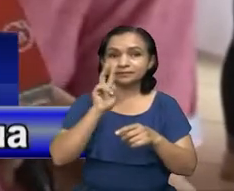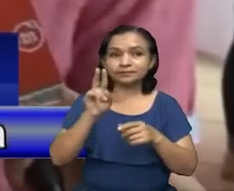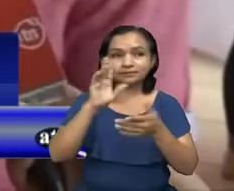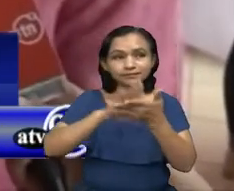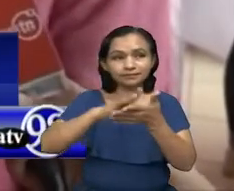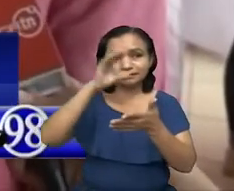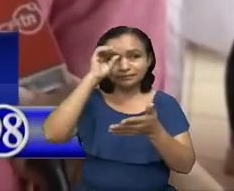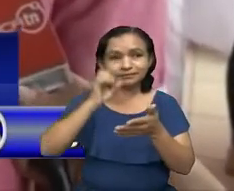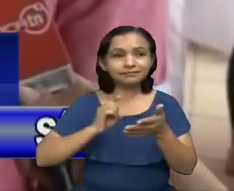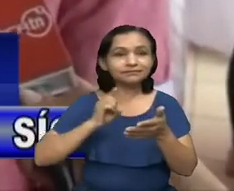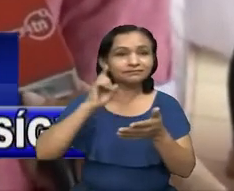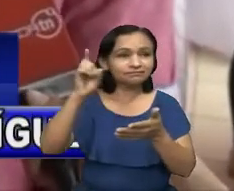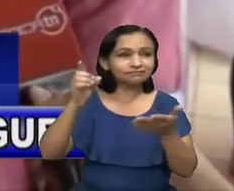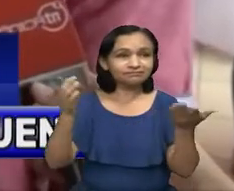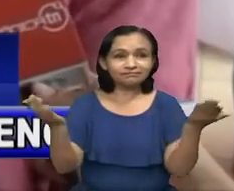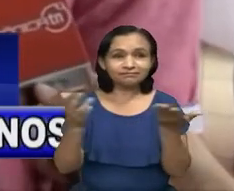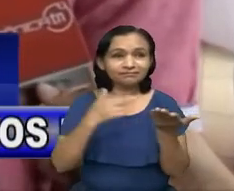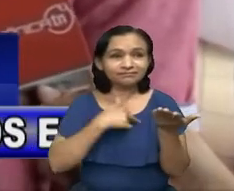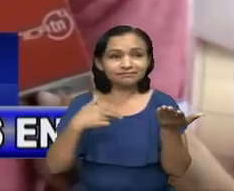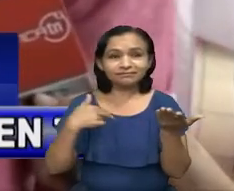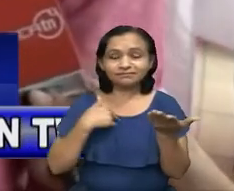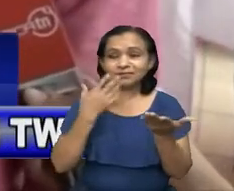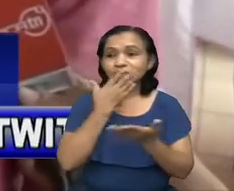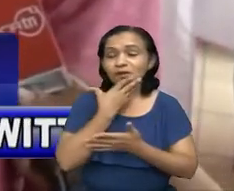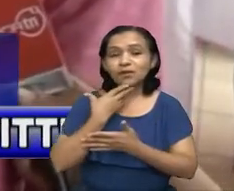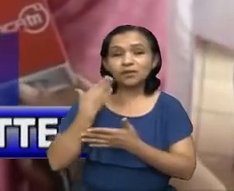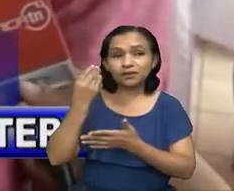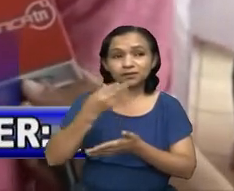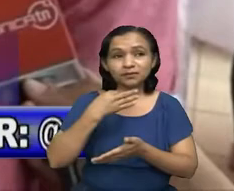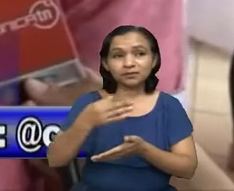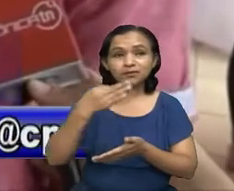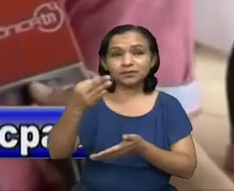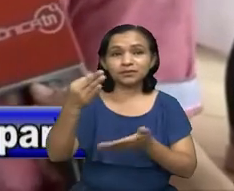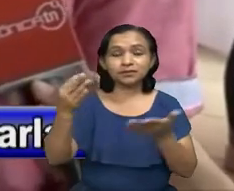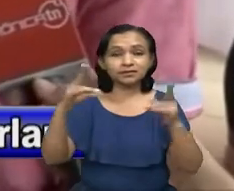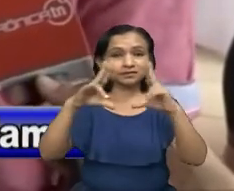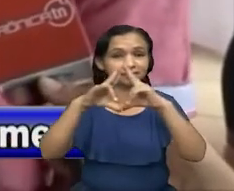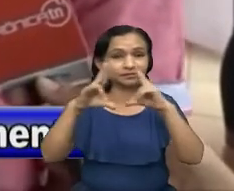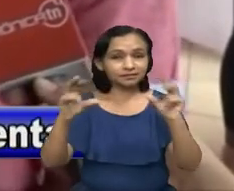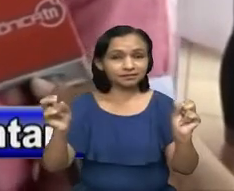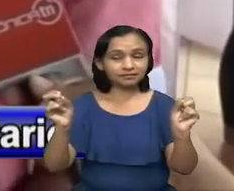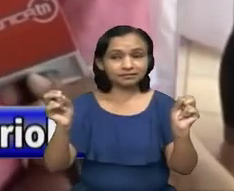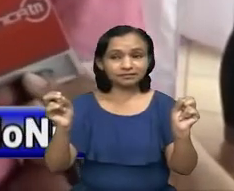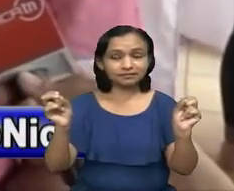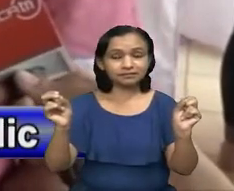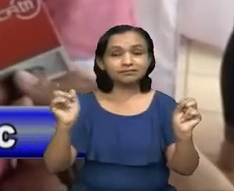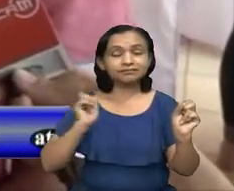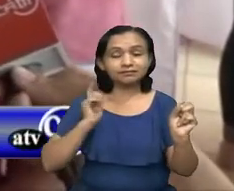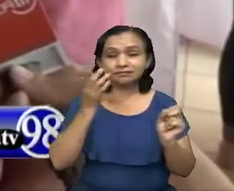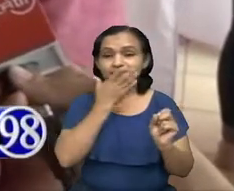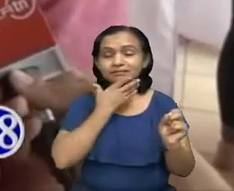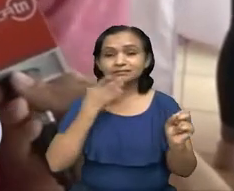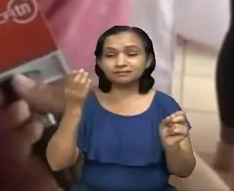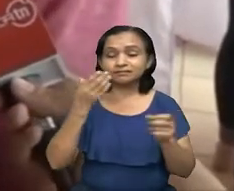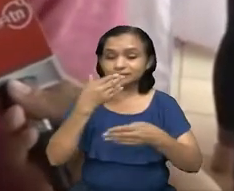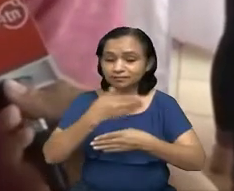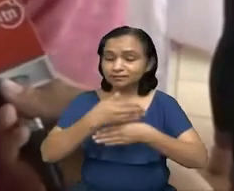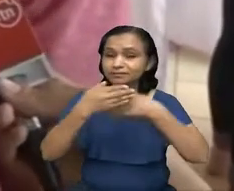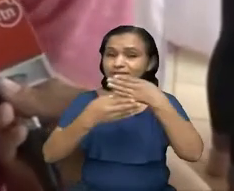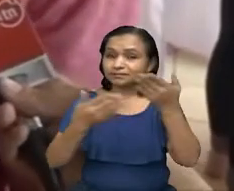emprendimientos a nuestros jóvenes. Sabemos que la juventud es el futuro de Nicaragua y tiene que ser una juventud